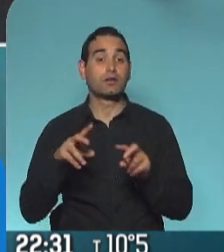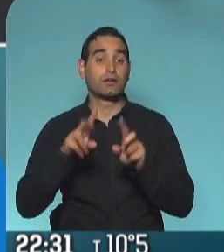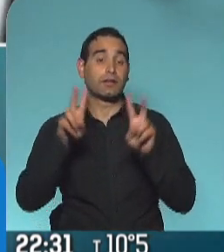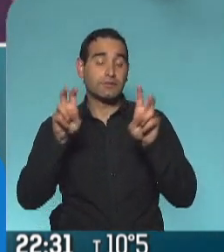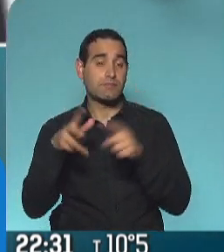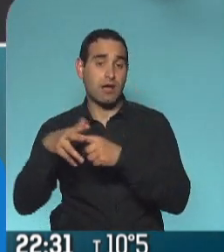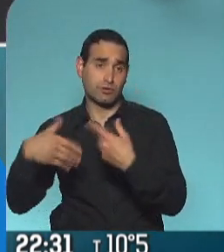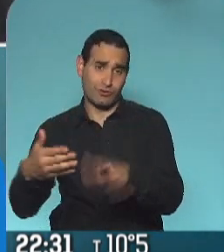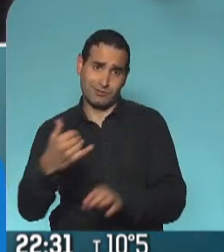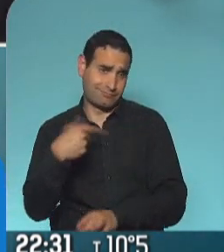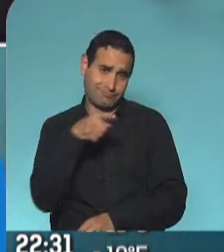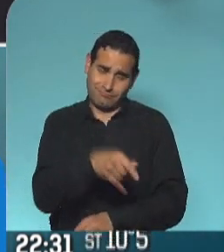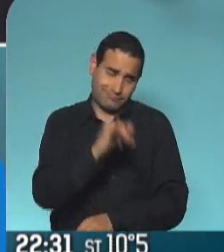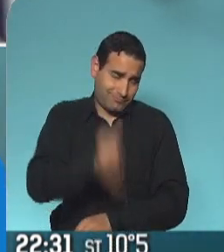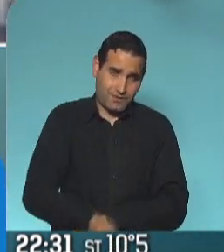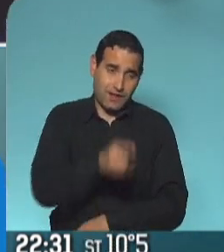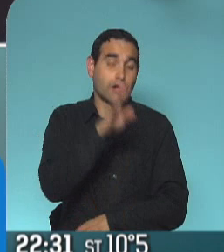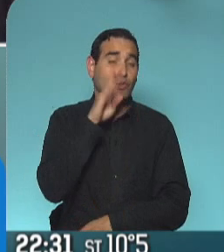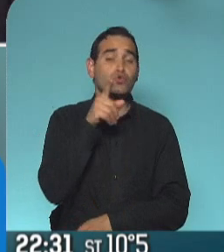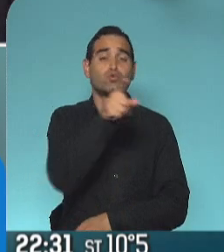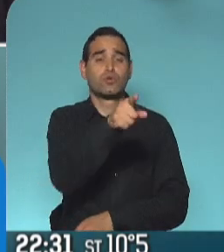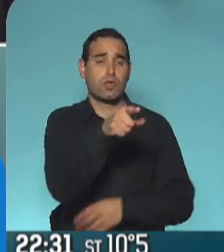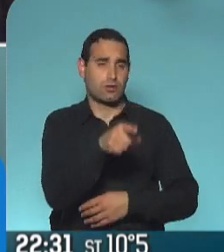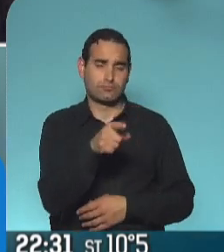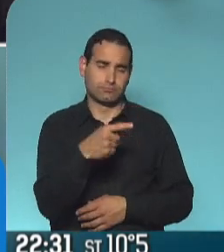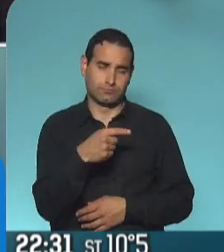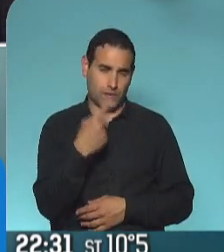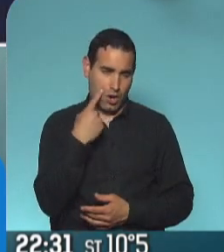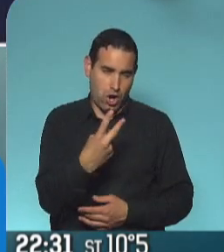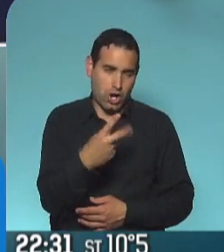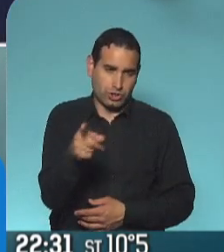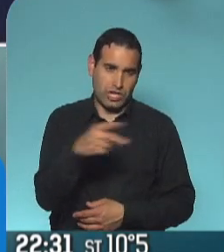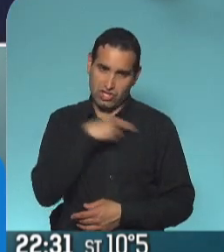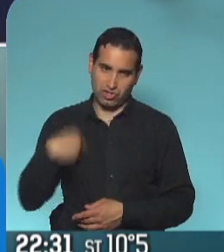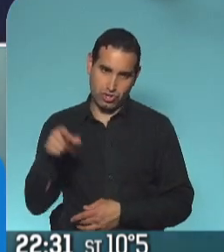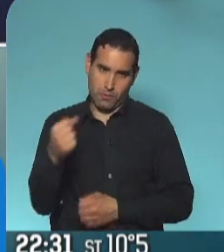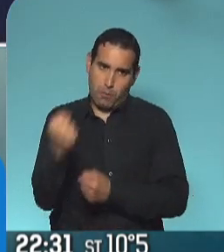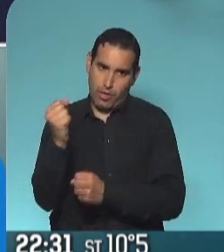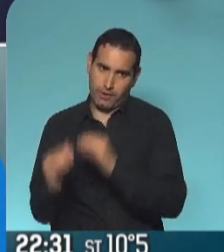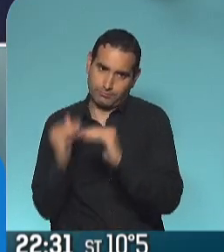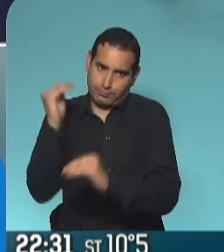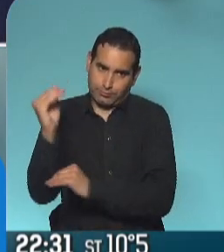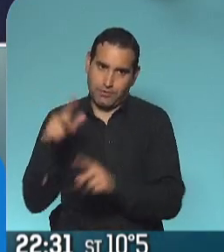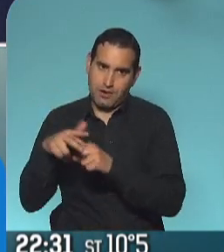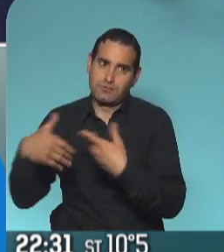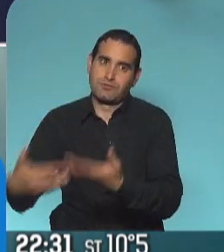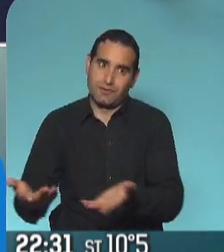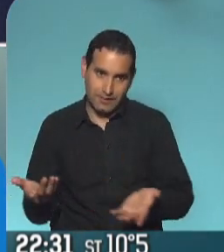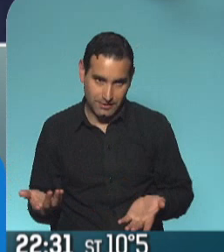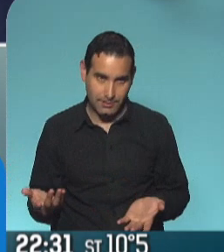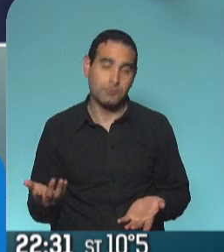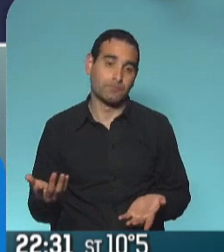ya, Estados Unidos creo que reconoce que China tiene primacía en algunos segmentos de inteligencia artificial y